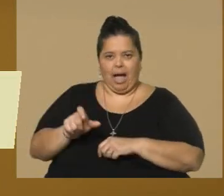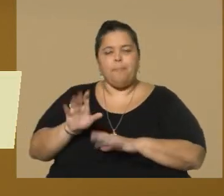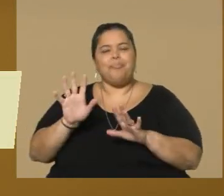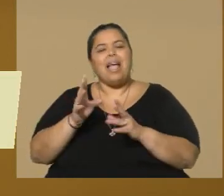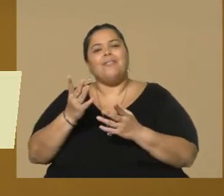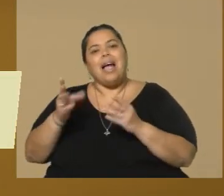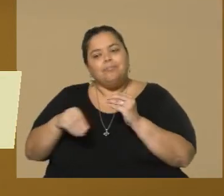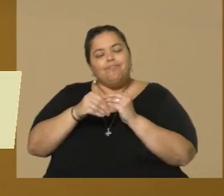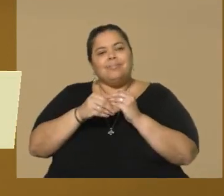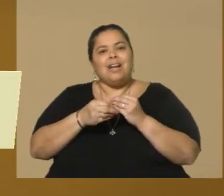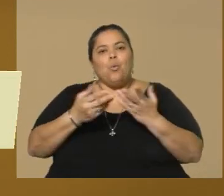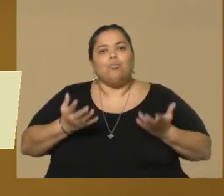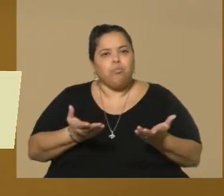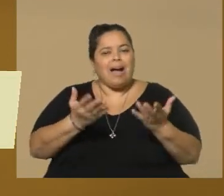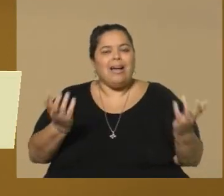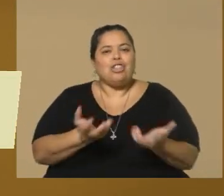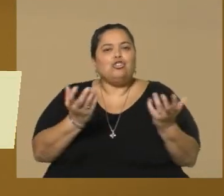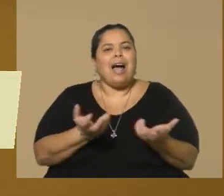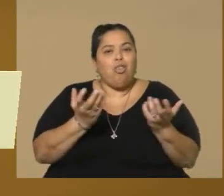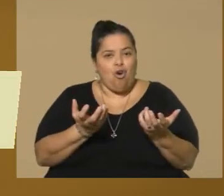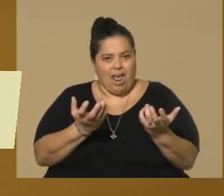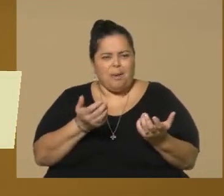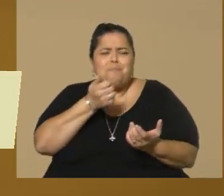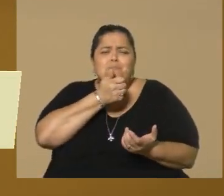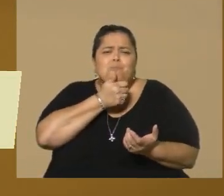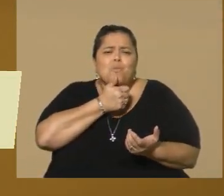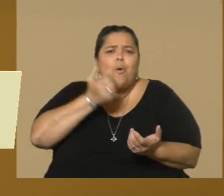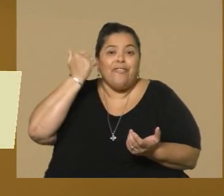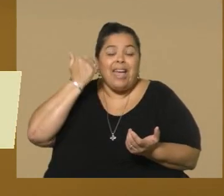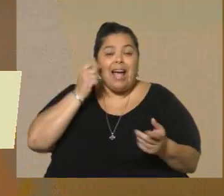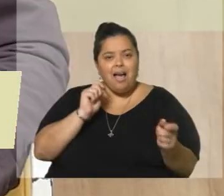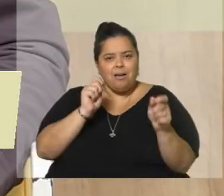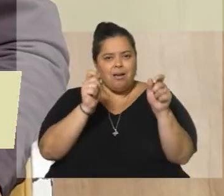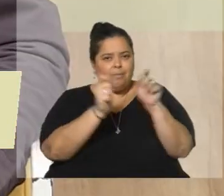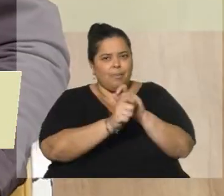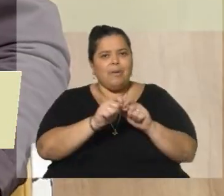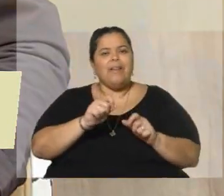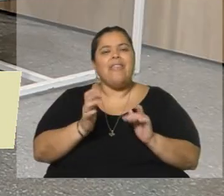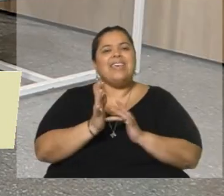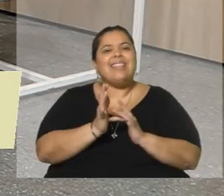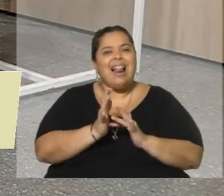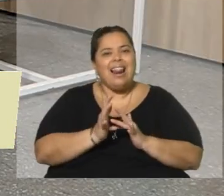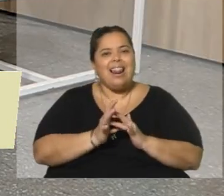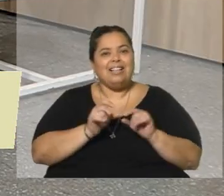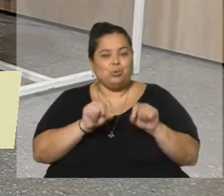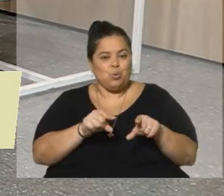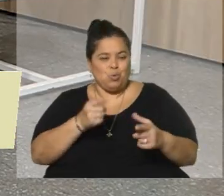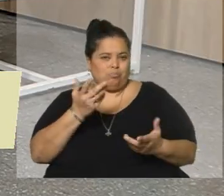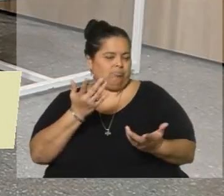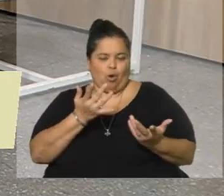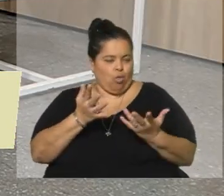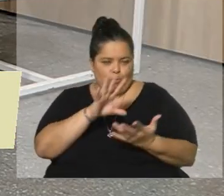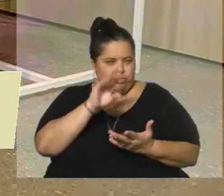muy muy vieja y la vía digitalizado o sea el proceso era el proceso químico